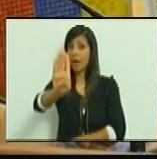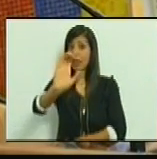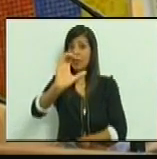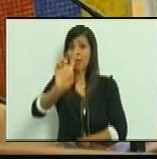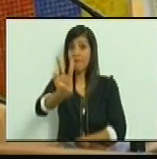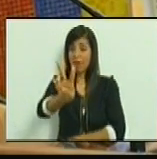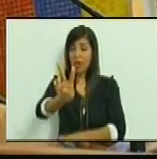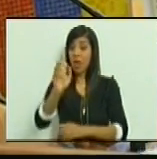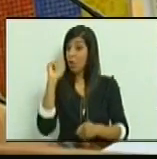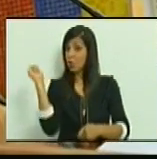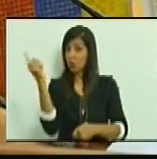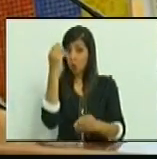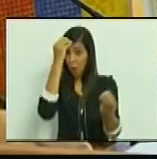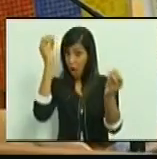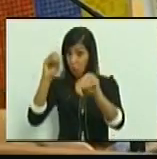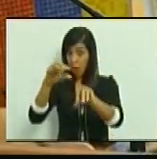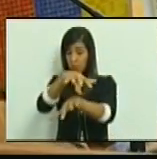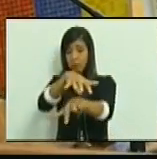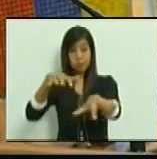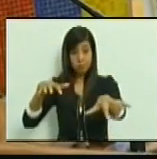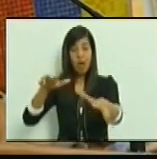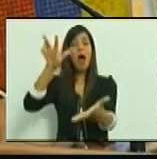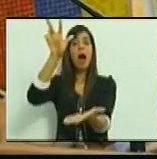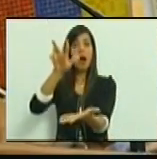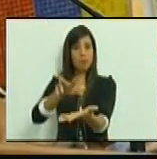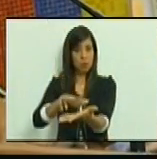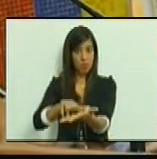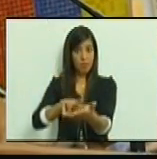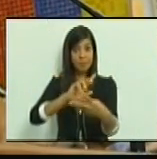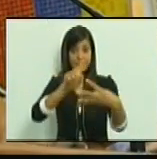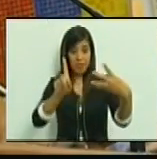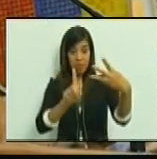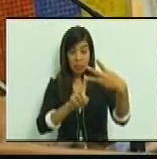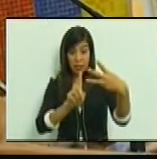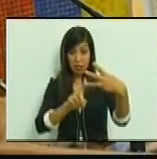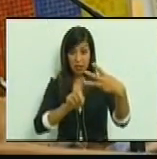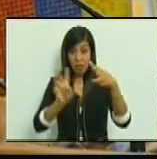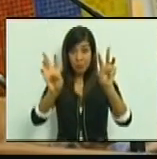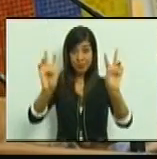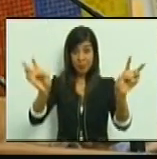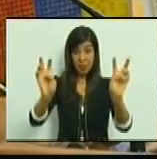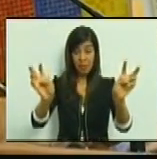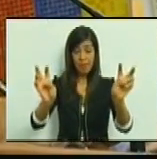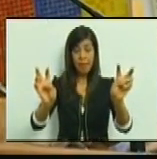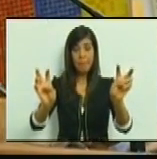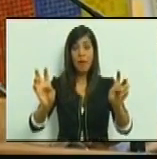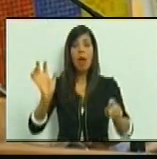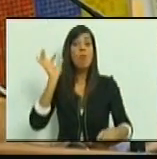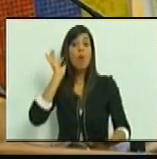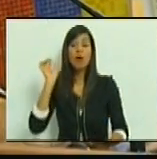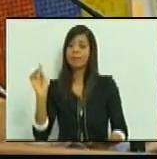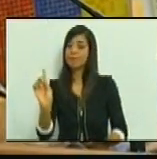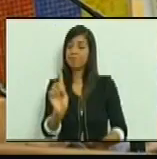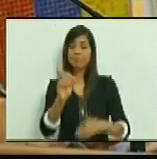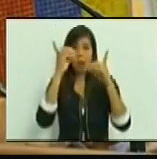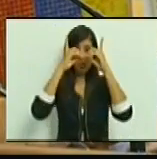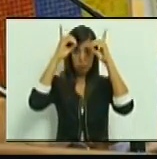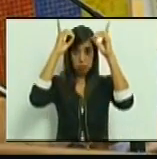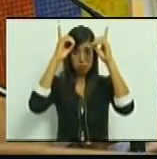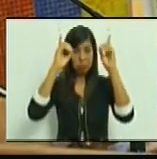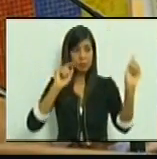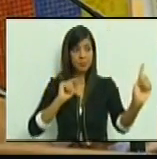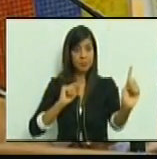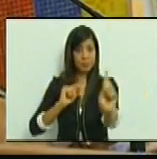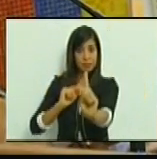aprobado por unanimidad. En el tercer punto, el decreto constituyente. En este punto, la presidenta concedió la palabra